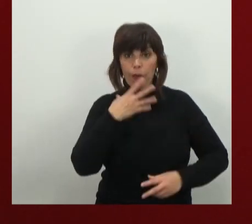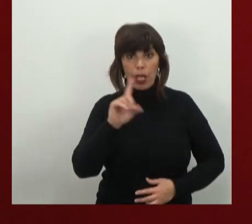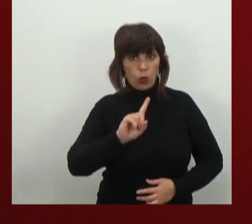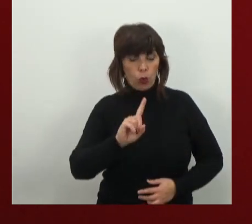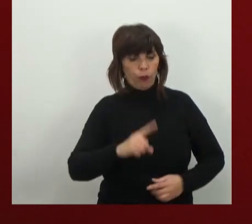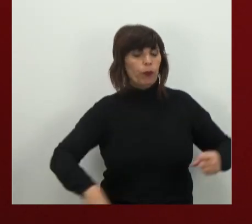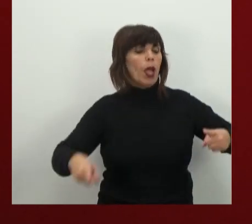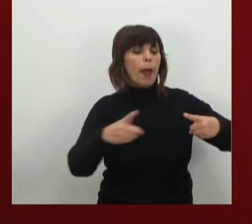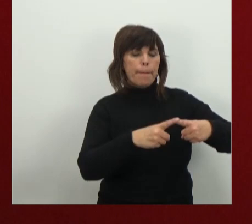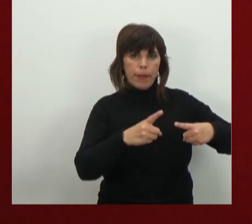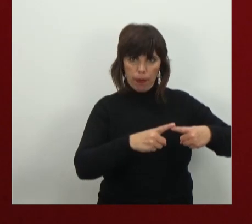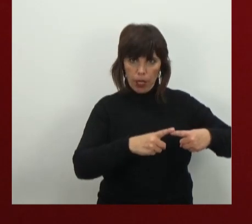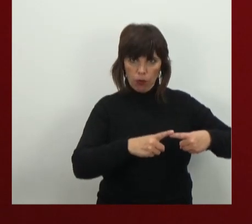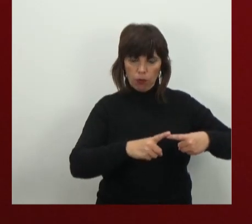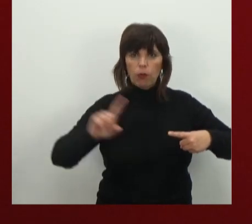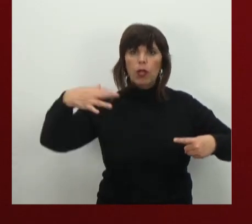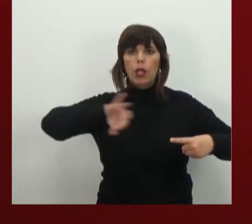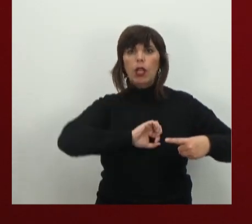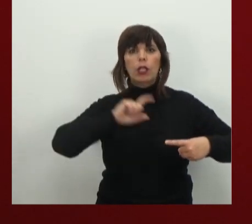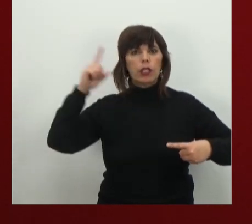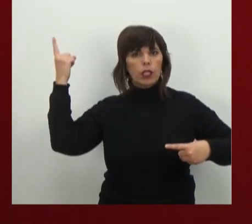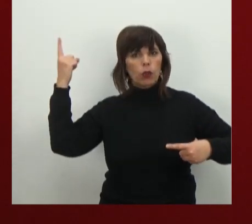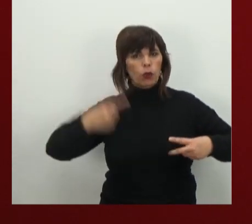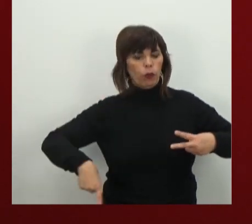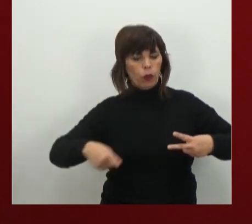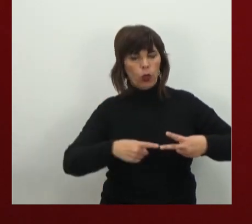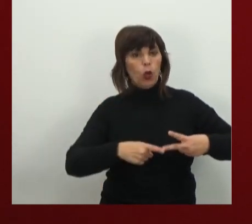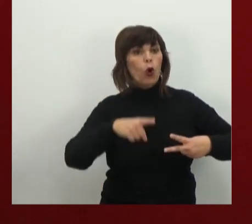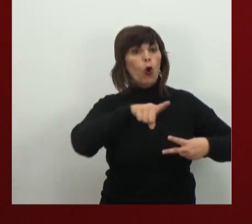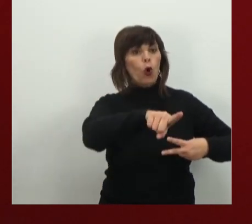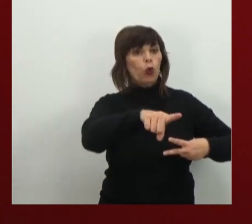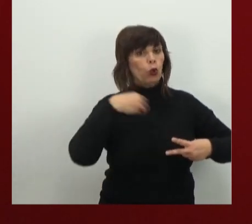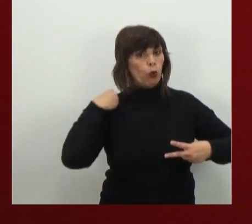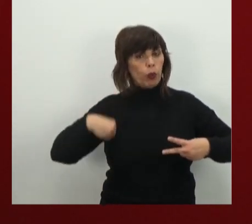vez, primero el Señor. Luego tú como persona.